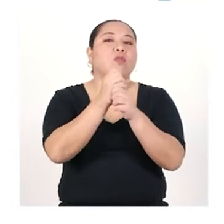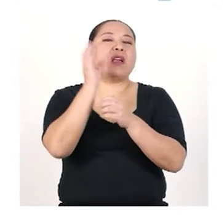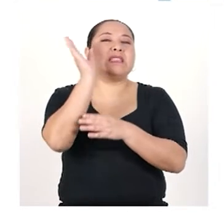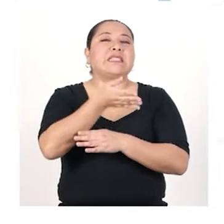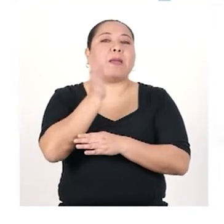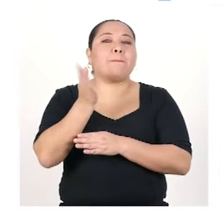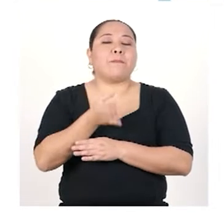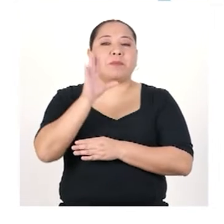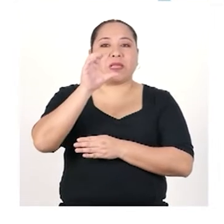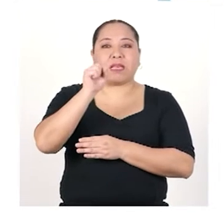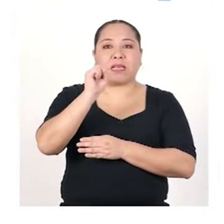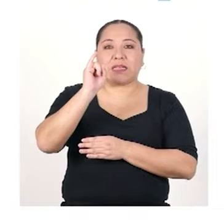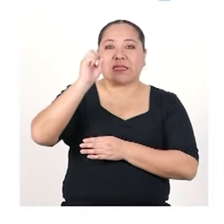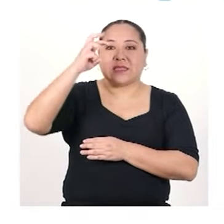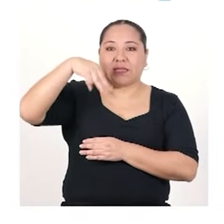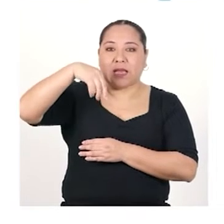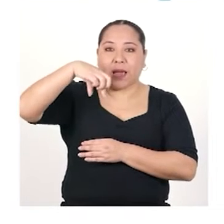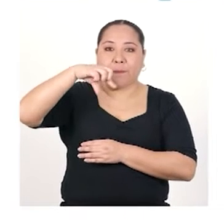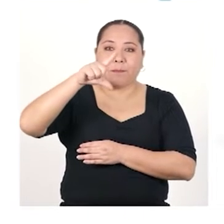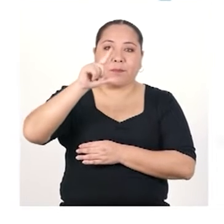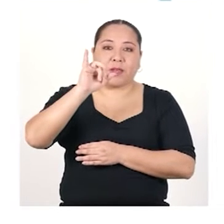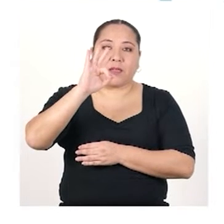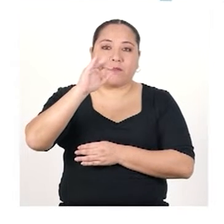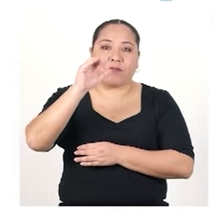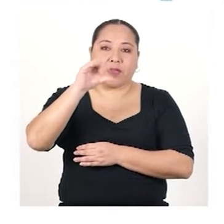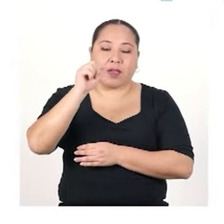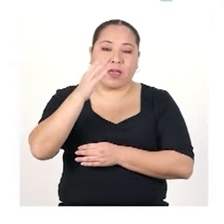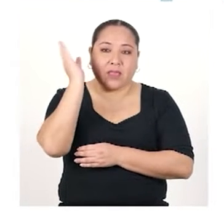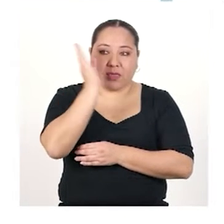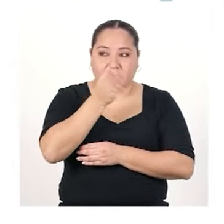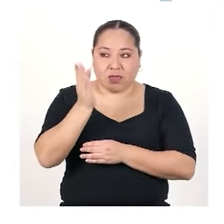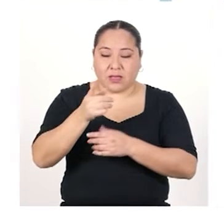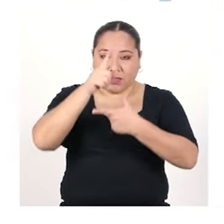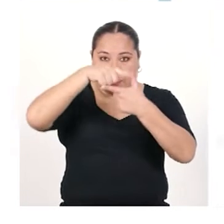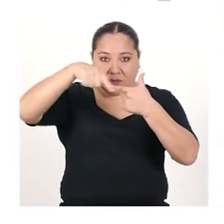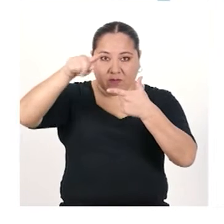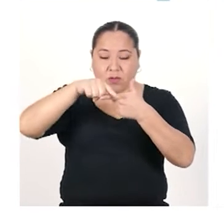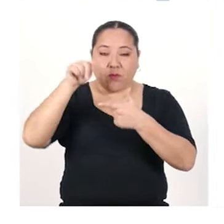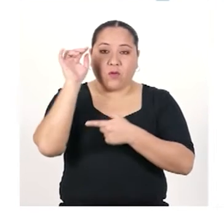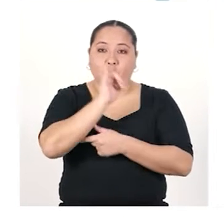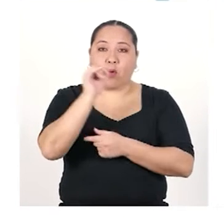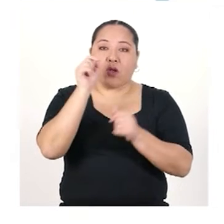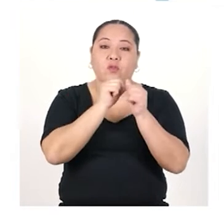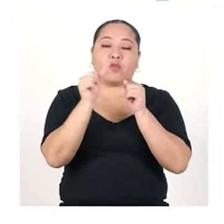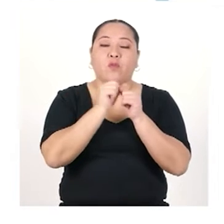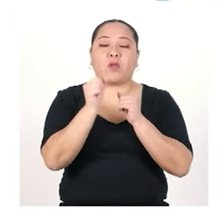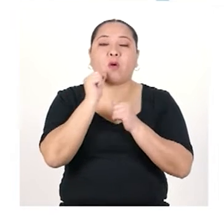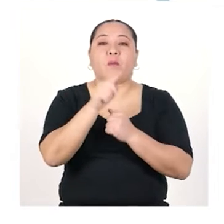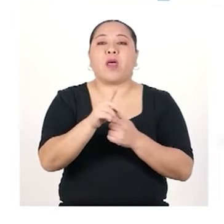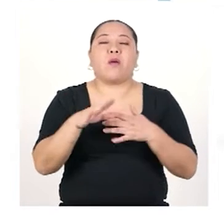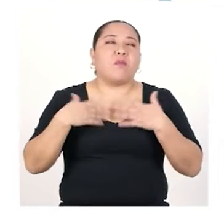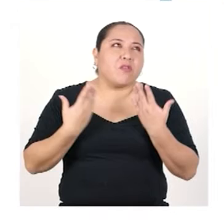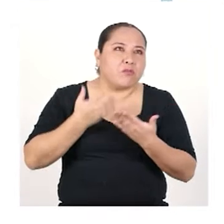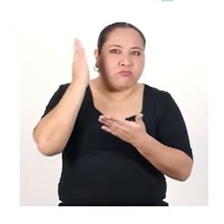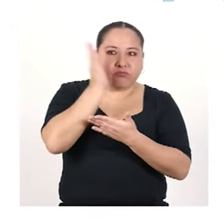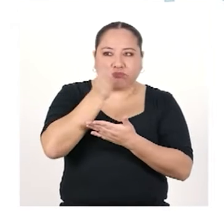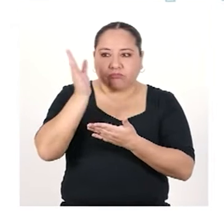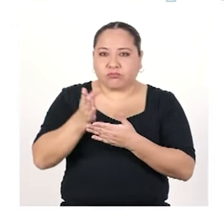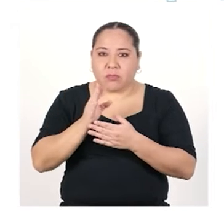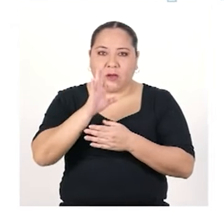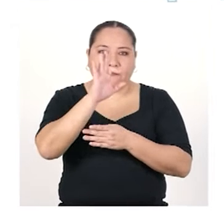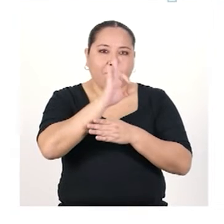una fracción. Consiste en dividir el numerador y el denominador por un mismo número para poder obtener